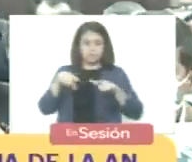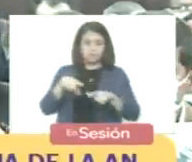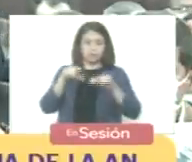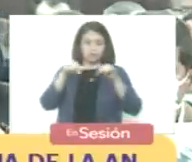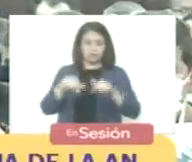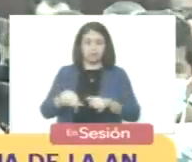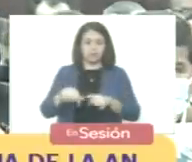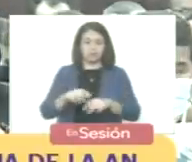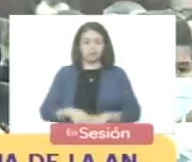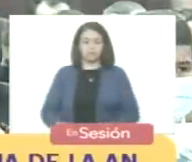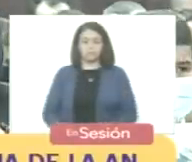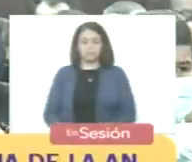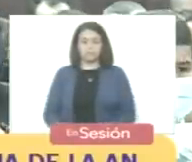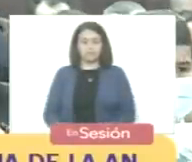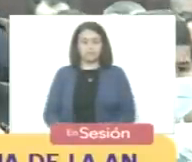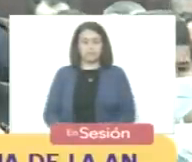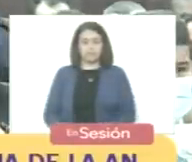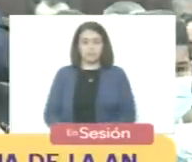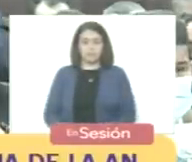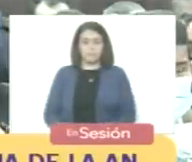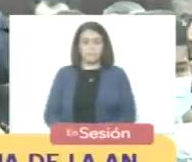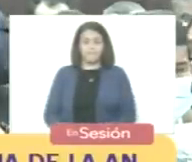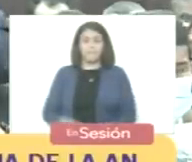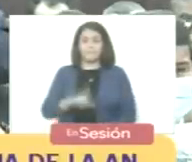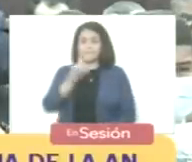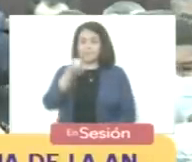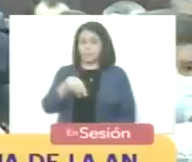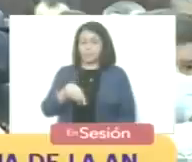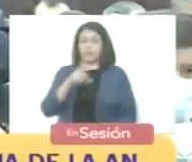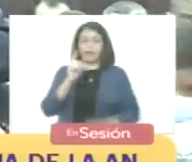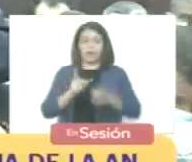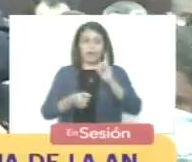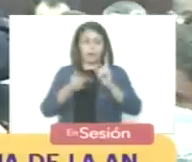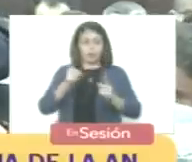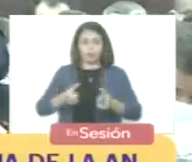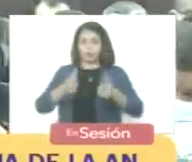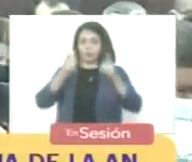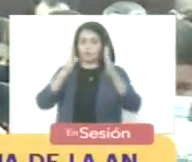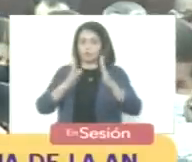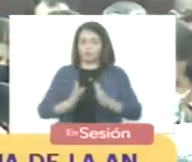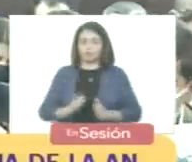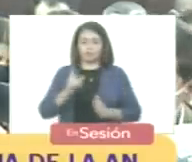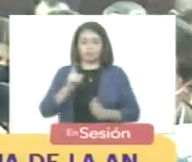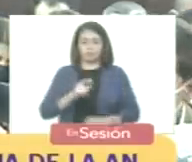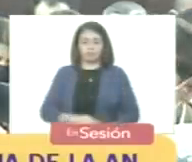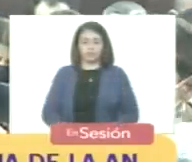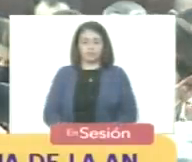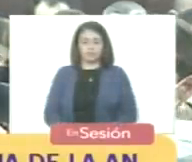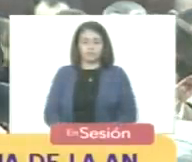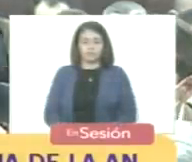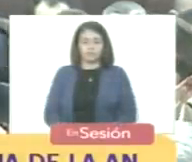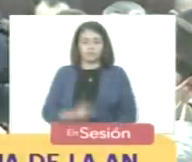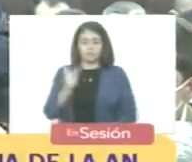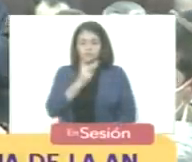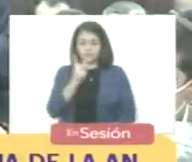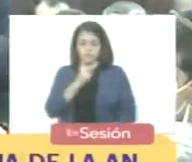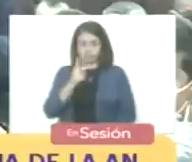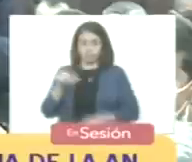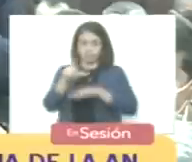de esos puntos. Y además, también algunas autoridades de ambos